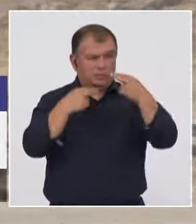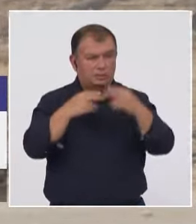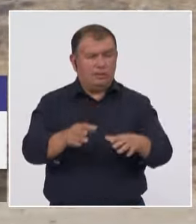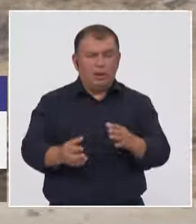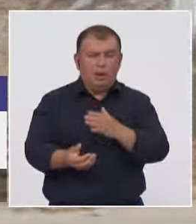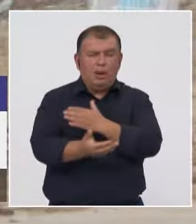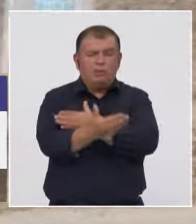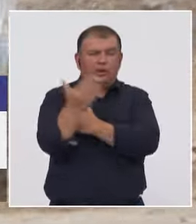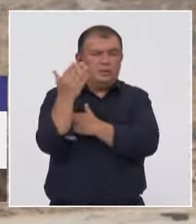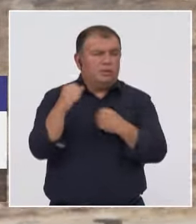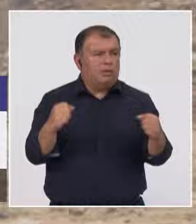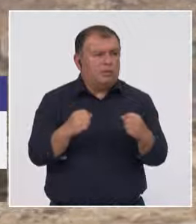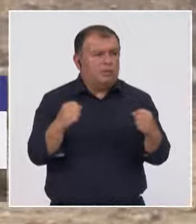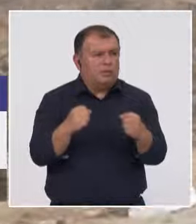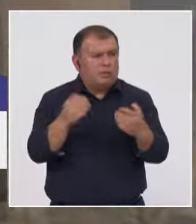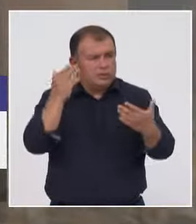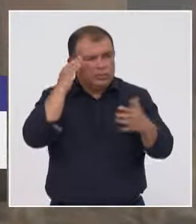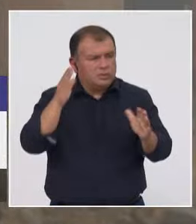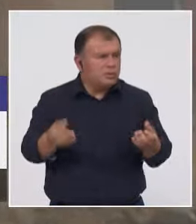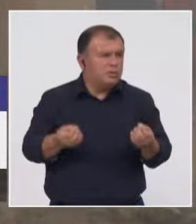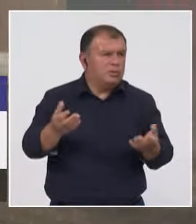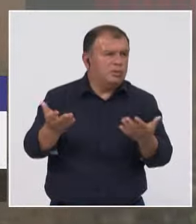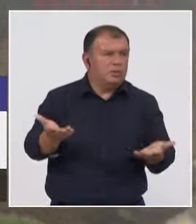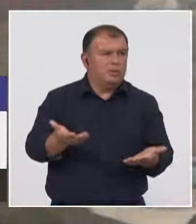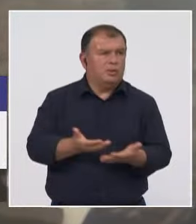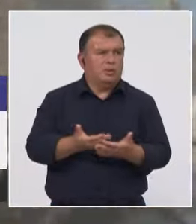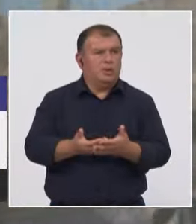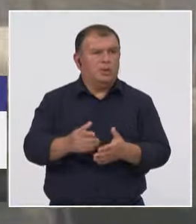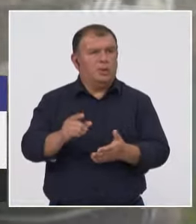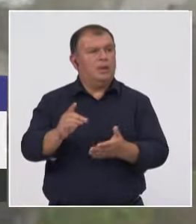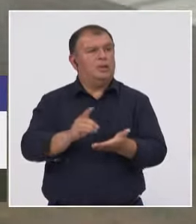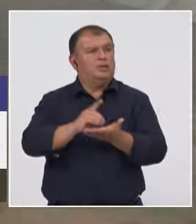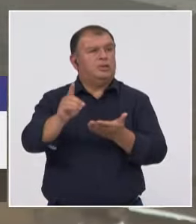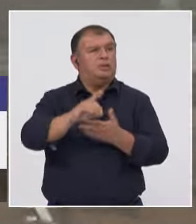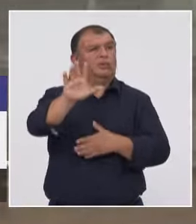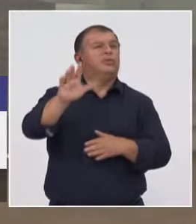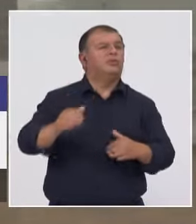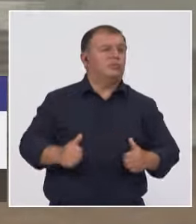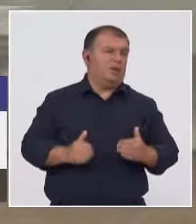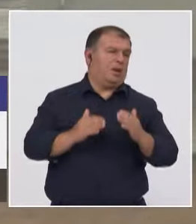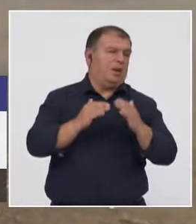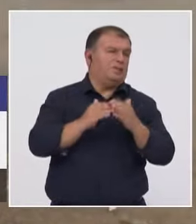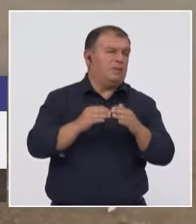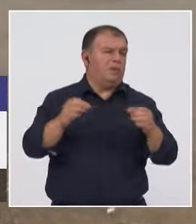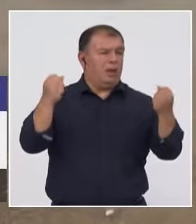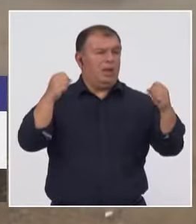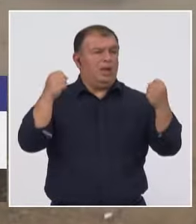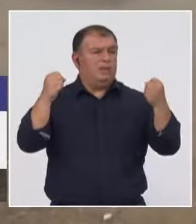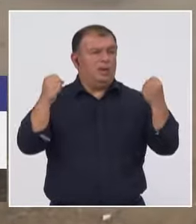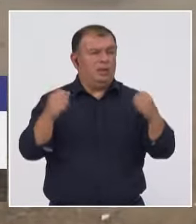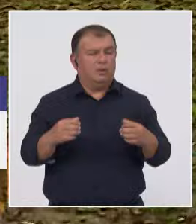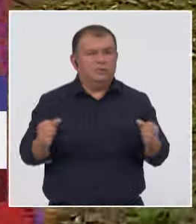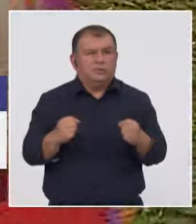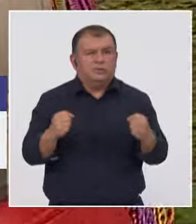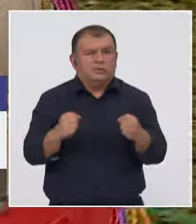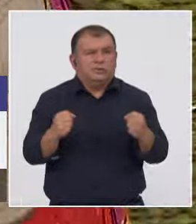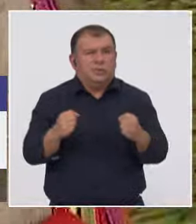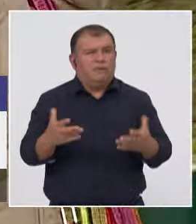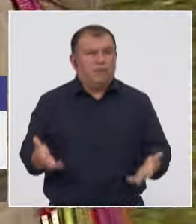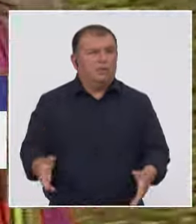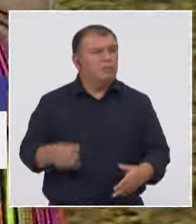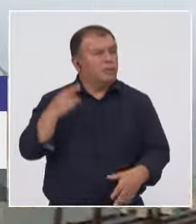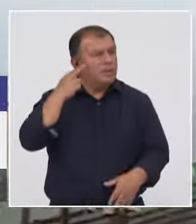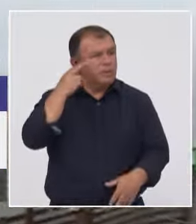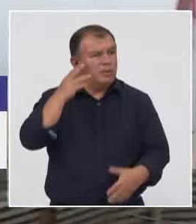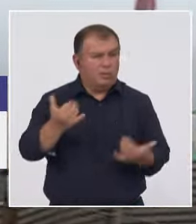amanecido con bastante frío. No sé cómo estuvo en el distrito del que vives, Lore, pero en La Molina estamos que nos moríamos de frío. ¿Por